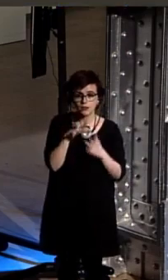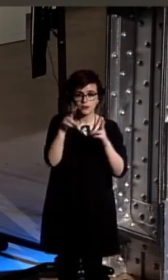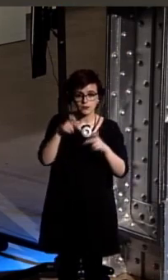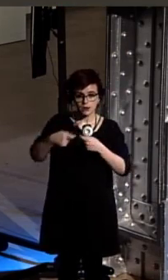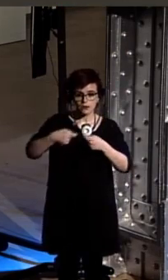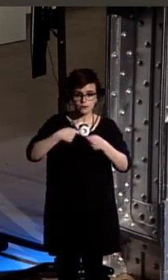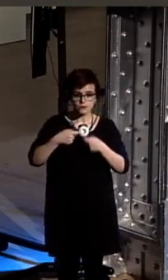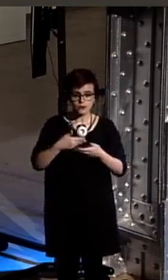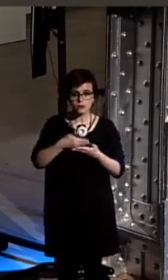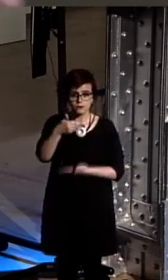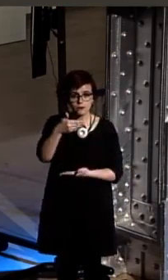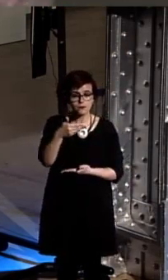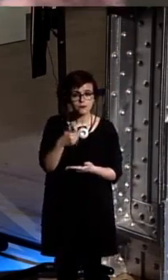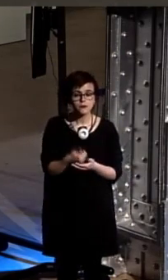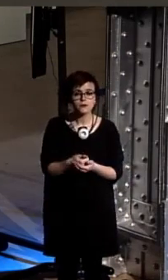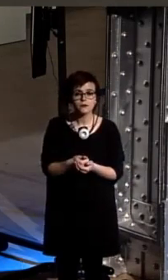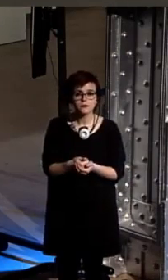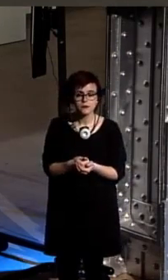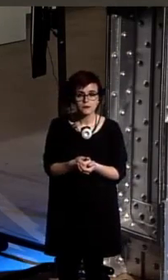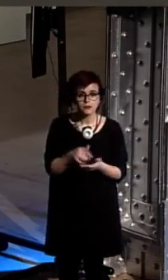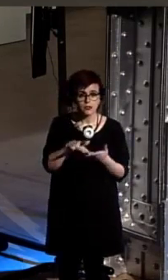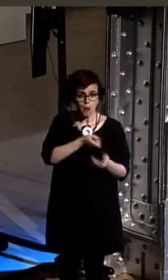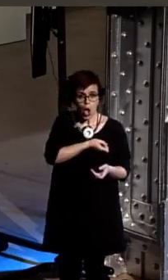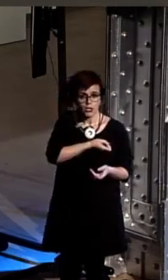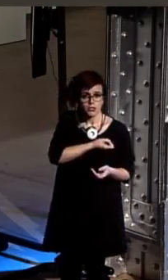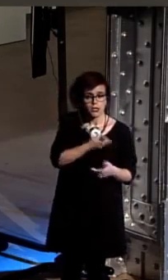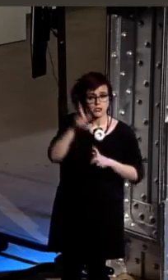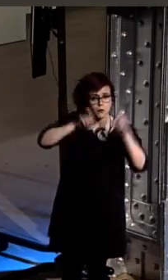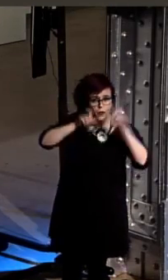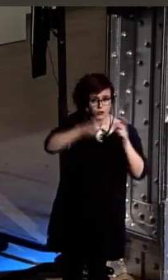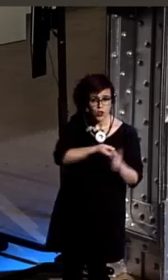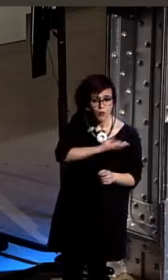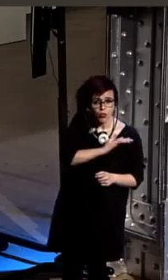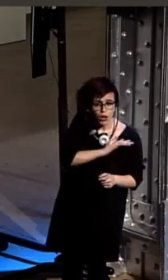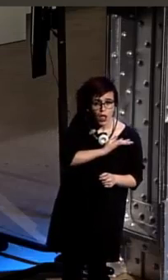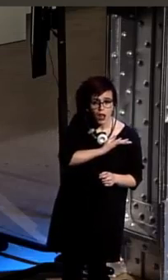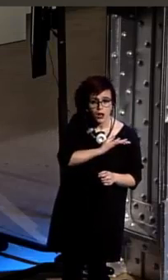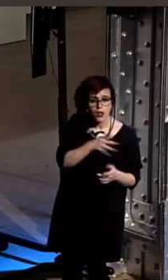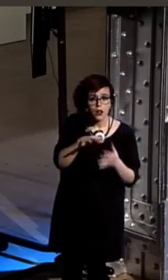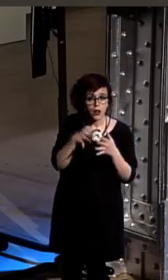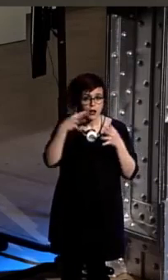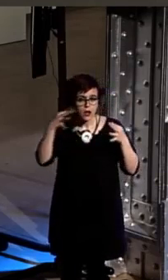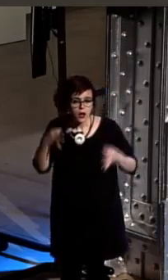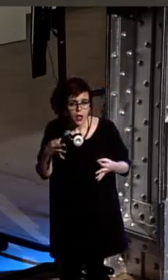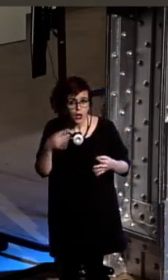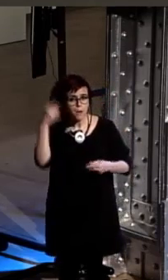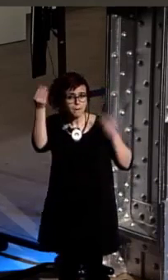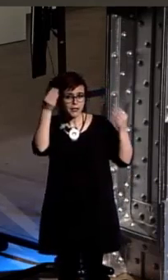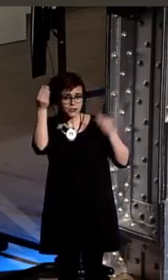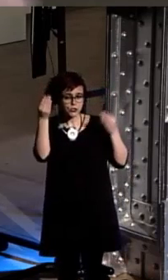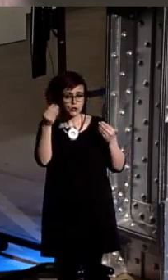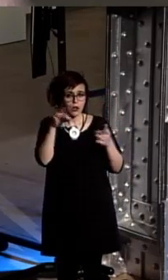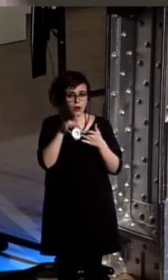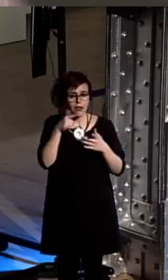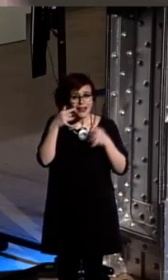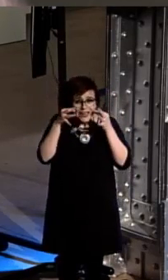utilizó en personas que estaban haciendo negocios en todas partes del mundo. Los ejes eran expresivos y no expresivos en